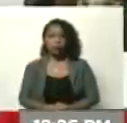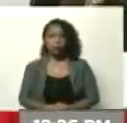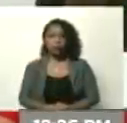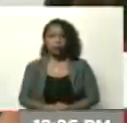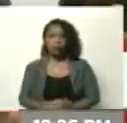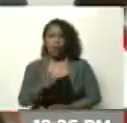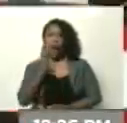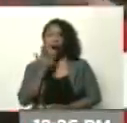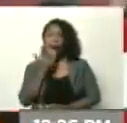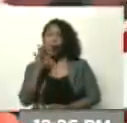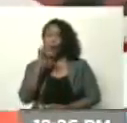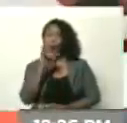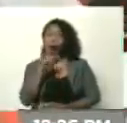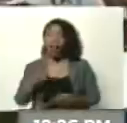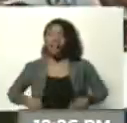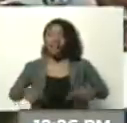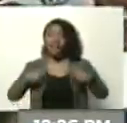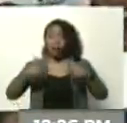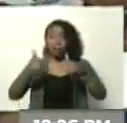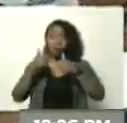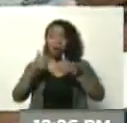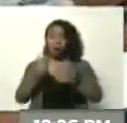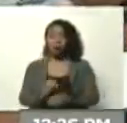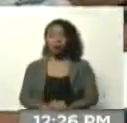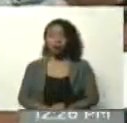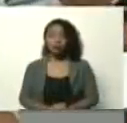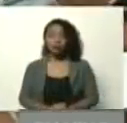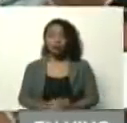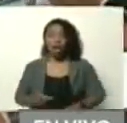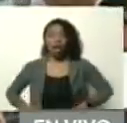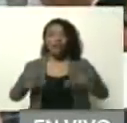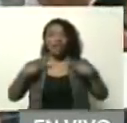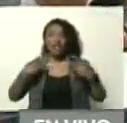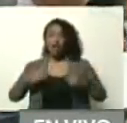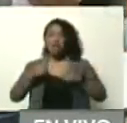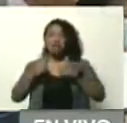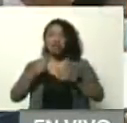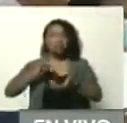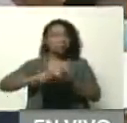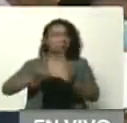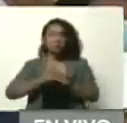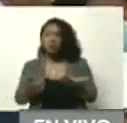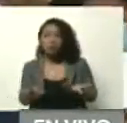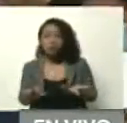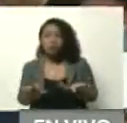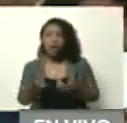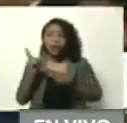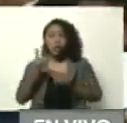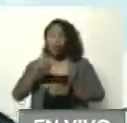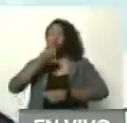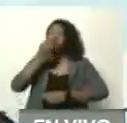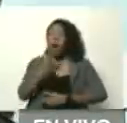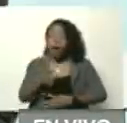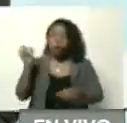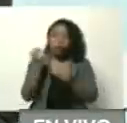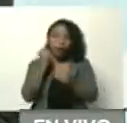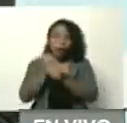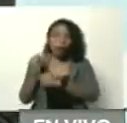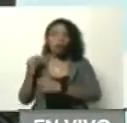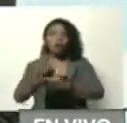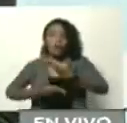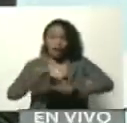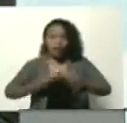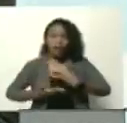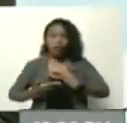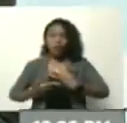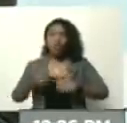si no hay calidad de vida y calidad de vida son buenos servicios y para allá